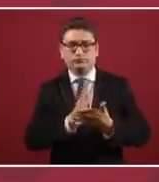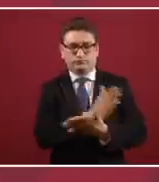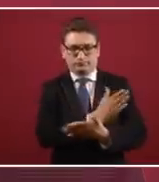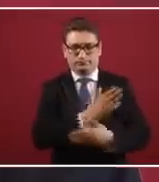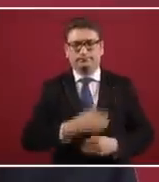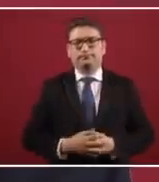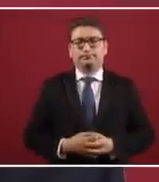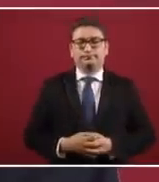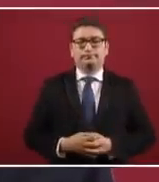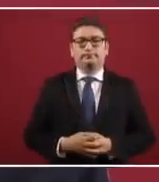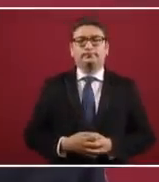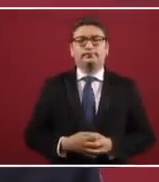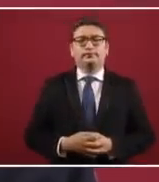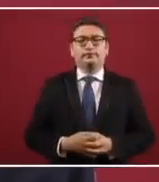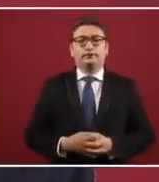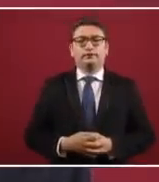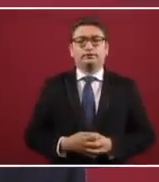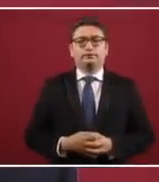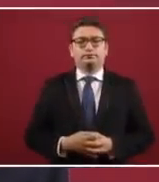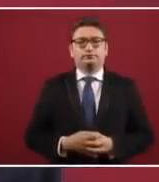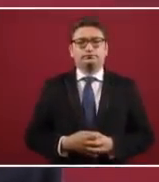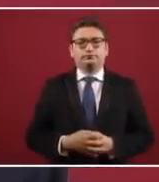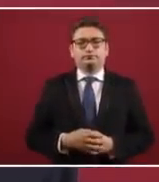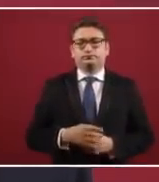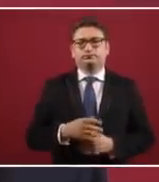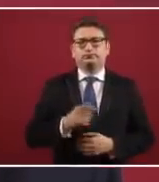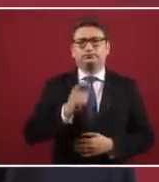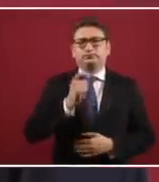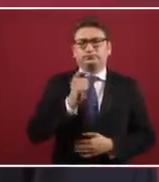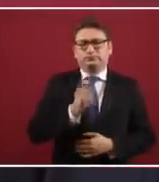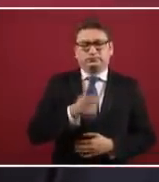¿Qué es en esencia el Estado laico?